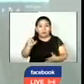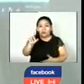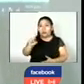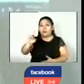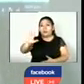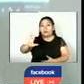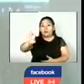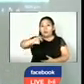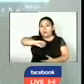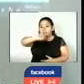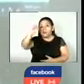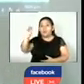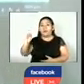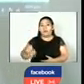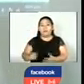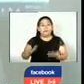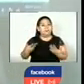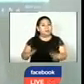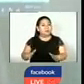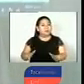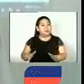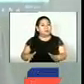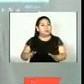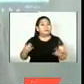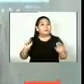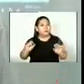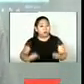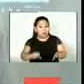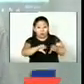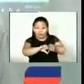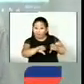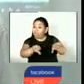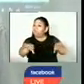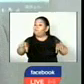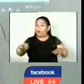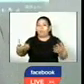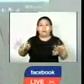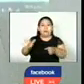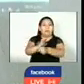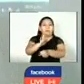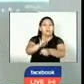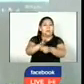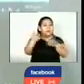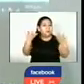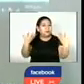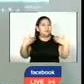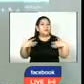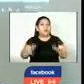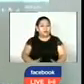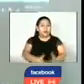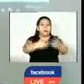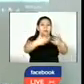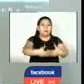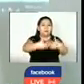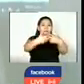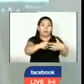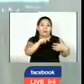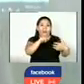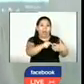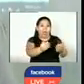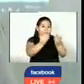% restante para completar finalmente la rehabilitación de la planta de